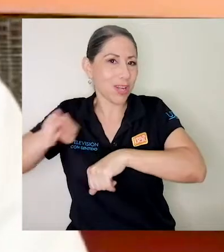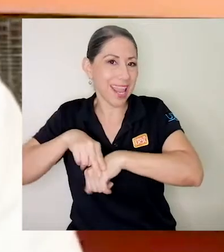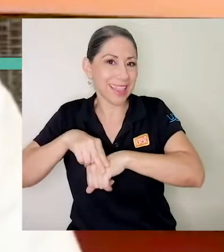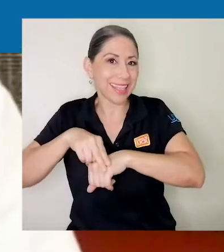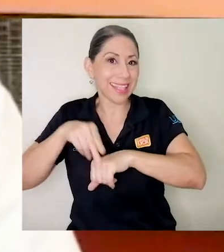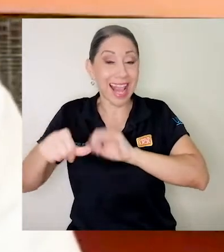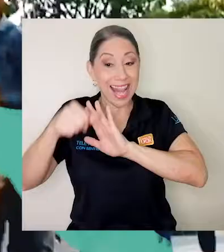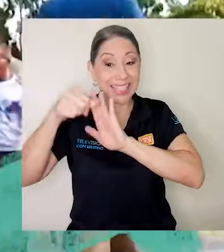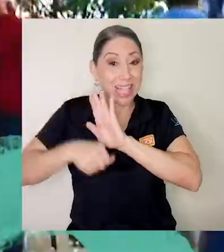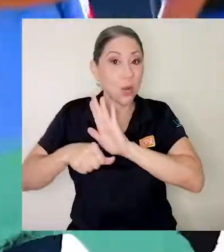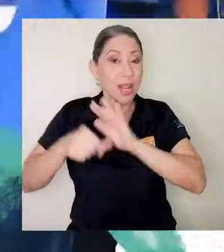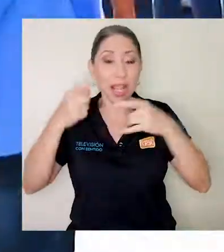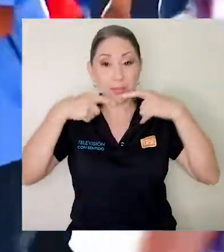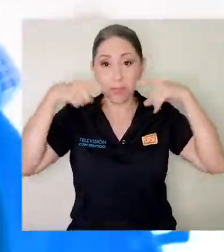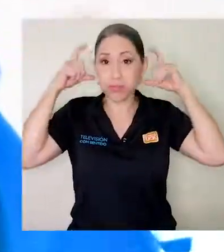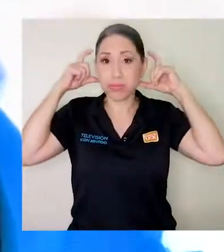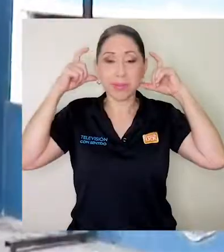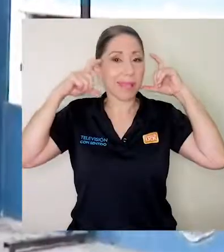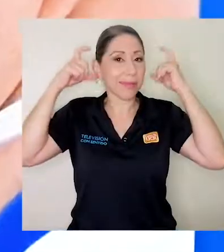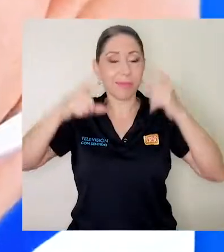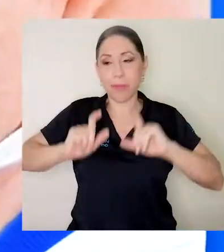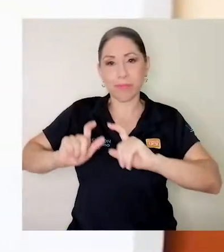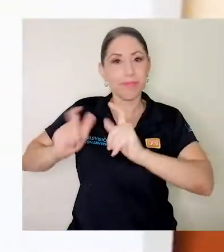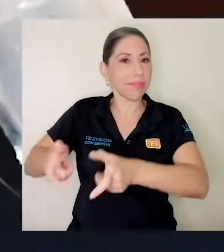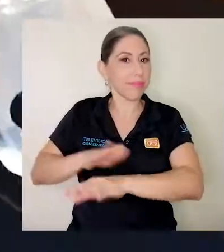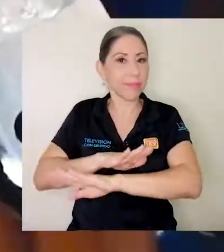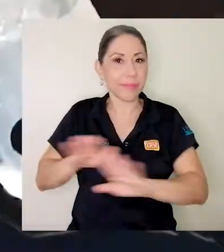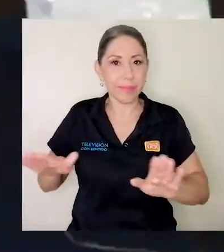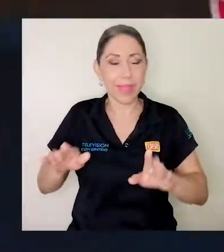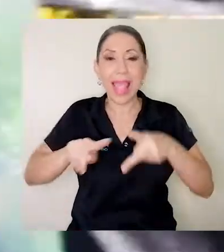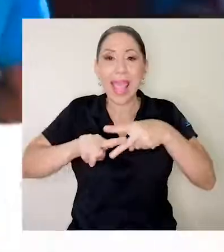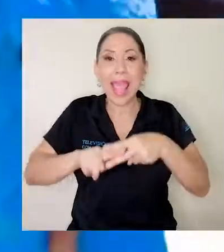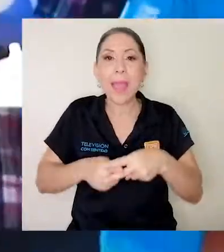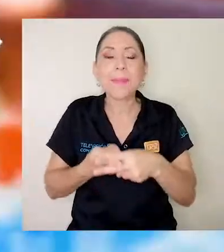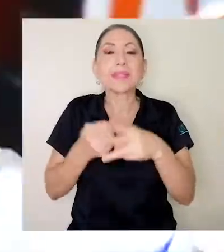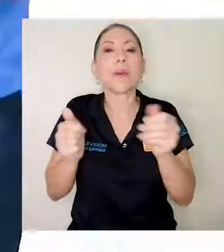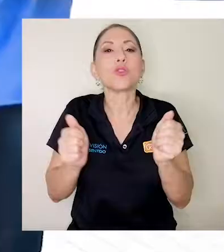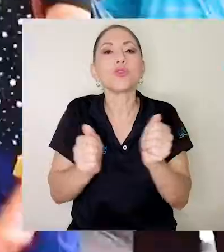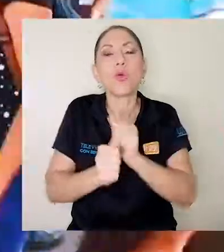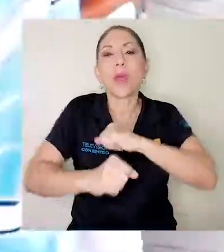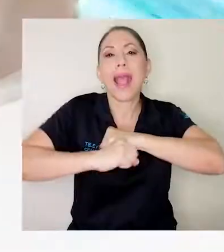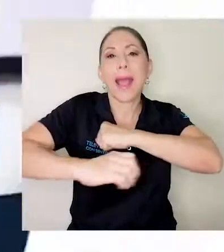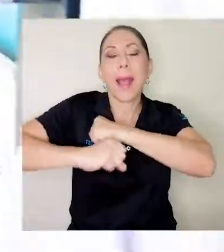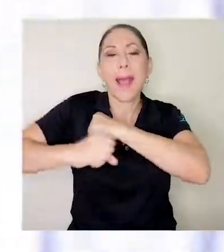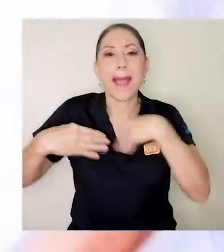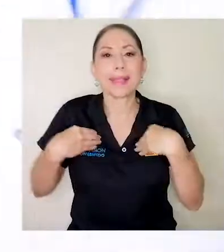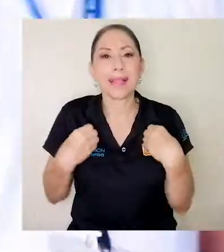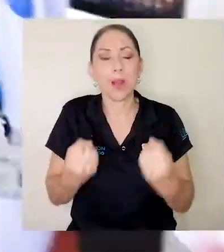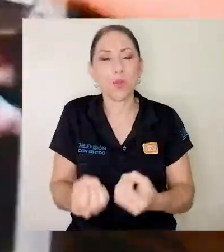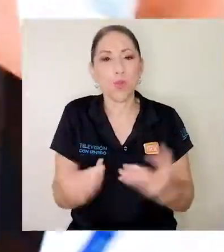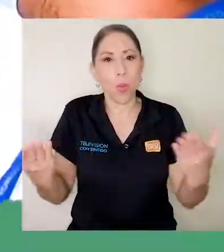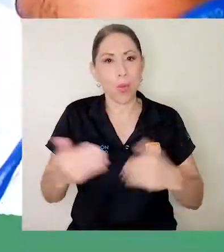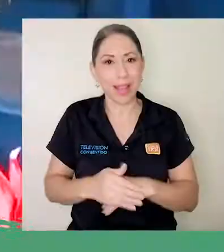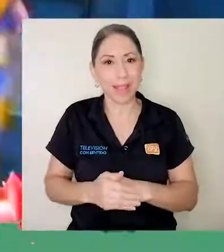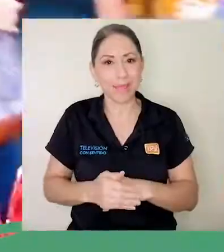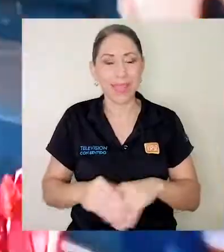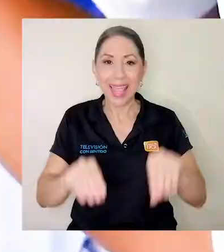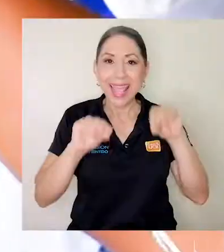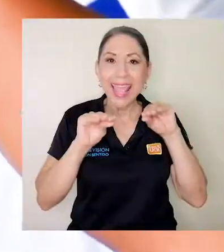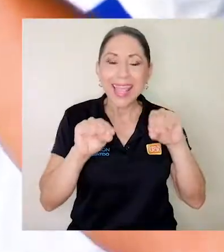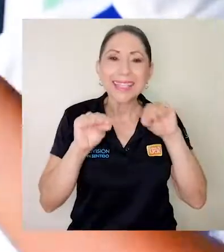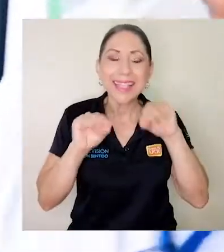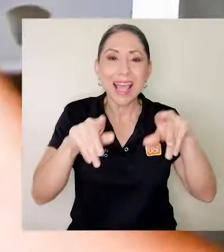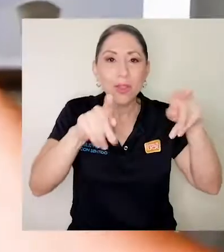totalmente descartables. Empezamos con campañas de salud pública enseñándole a la gente la